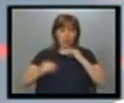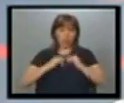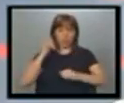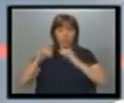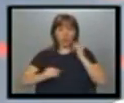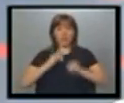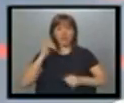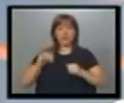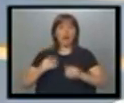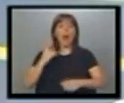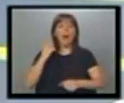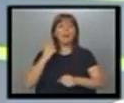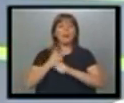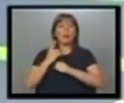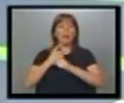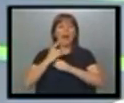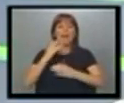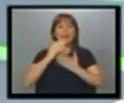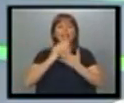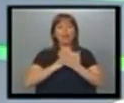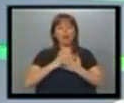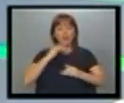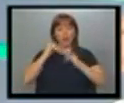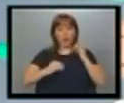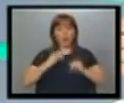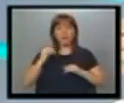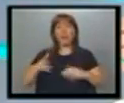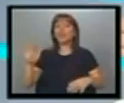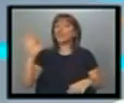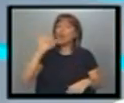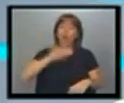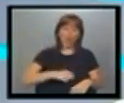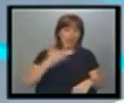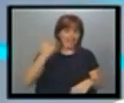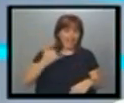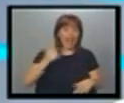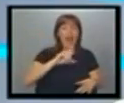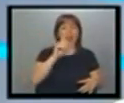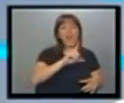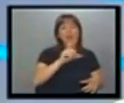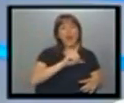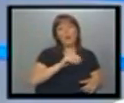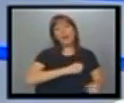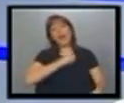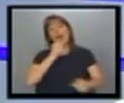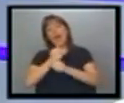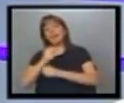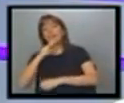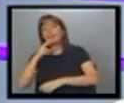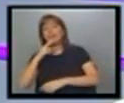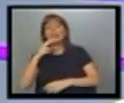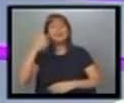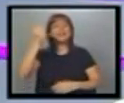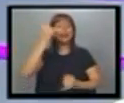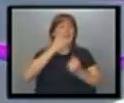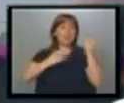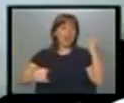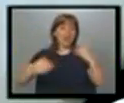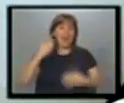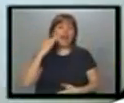primer informe de Zona I, que recordás, lo podés ver todos los días de lunes a viernes a las 18:30.